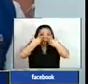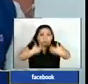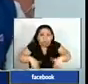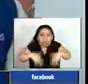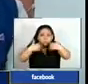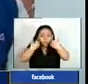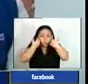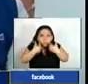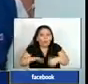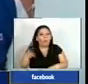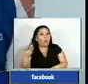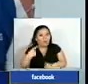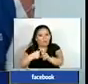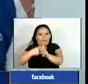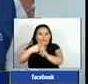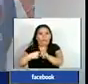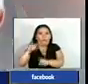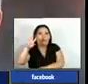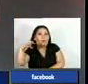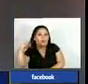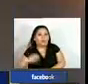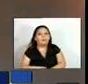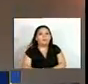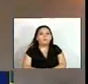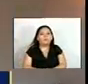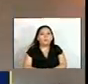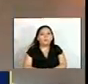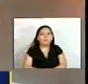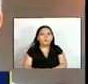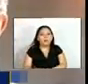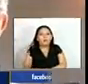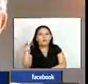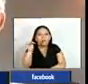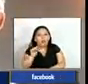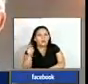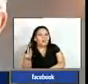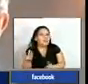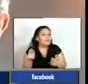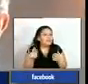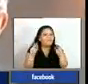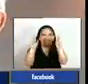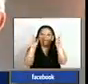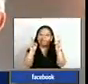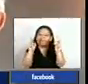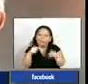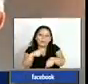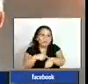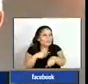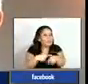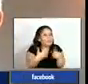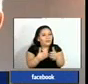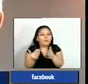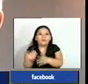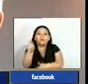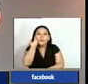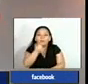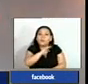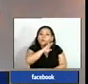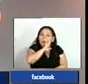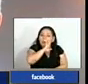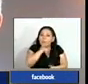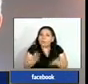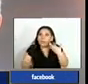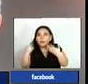de más de 40 grados centígrados. Estamos ante la época de varias enfermedades, las cuales pueden